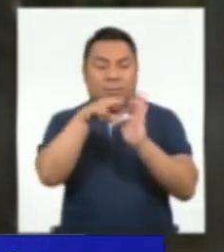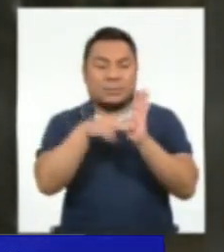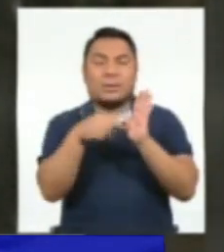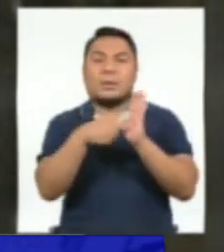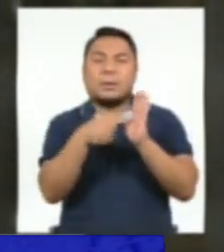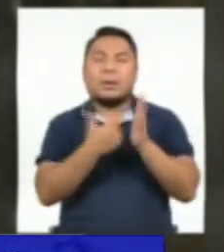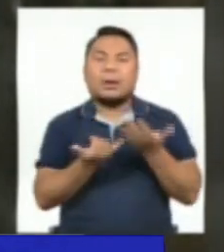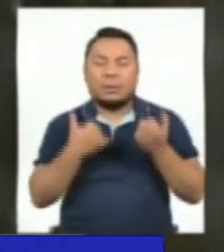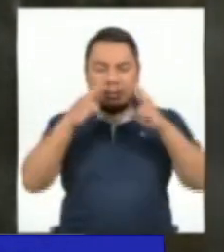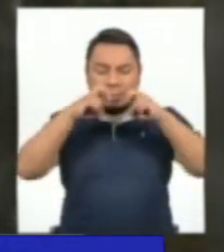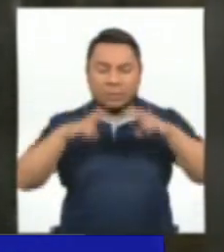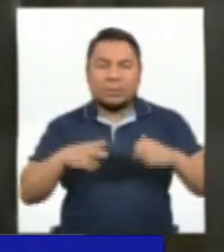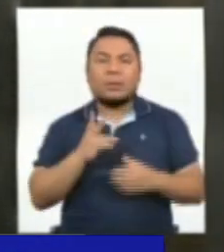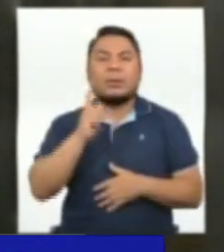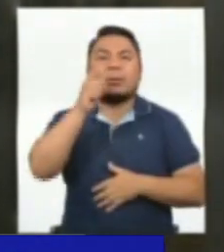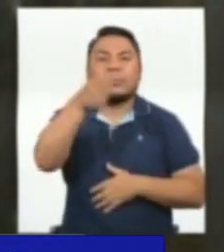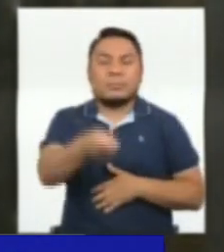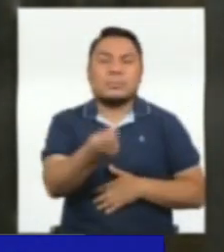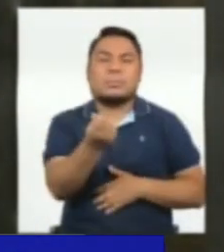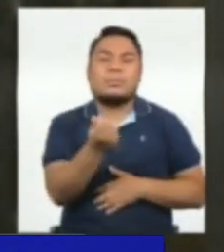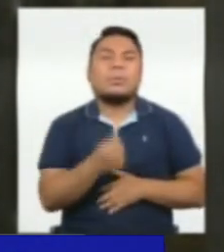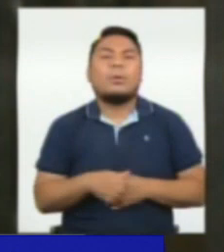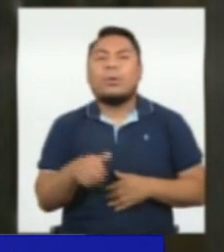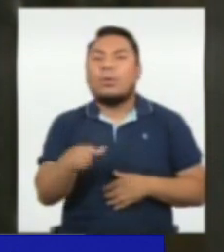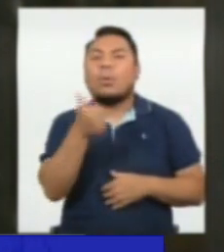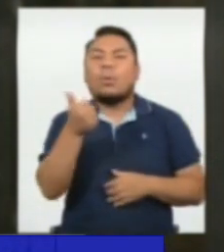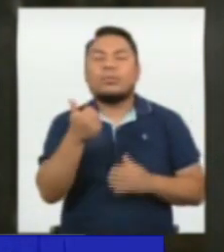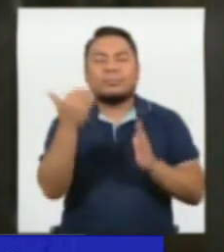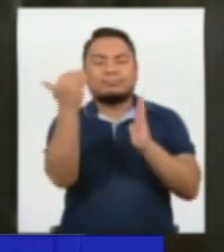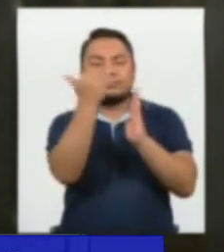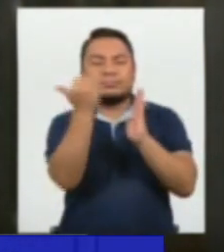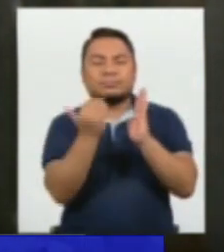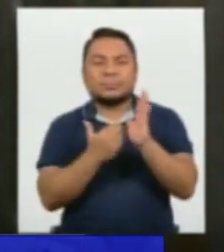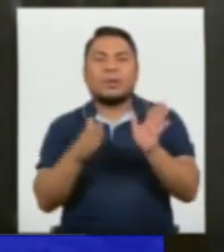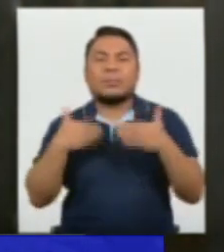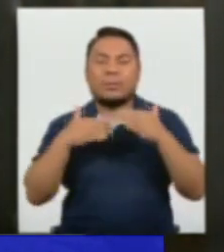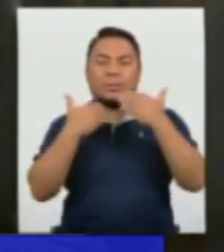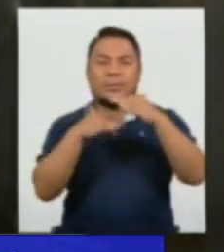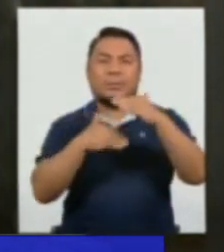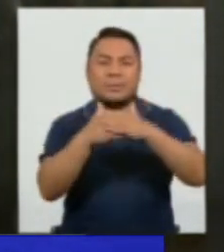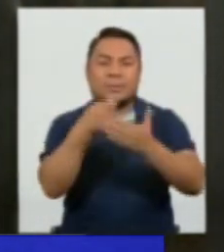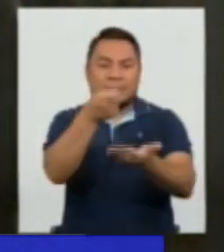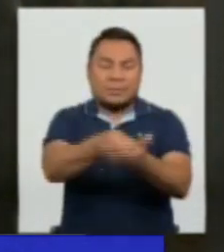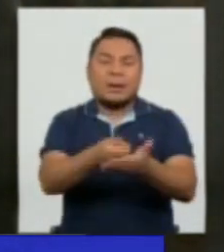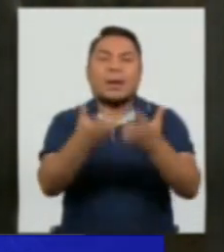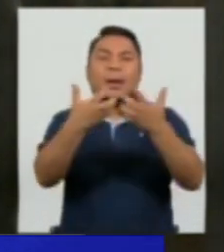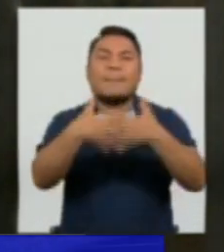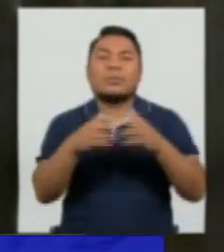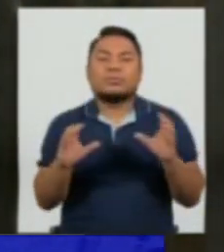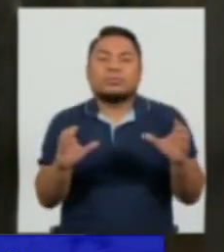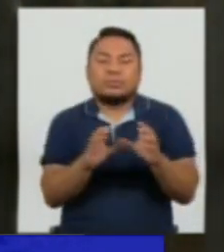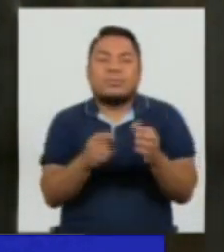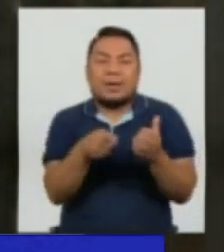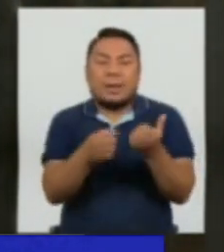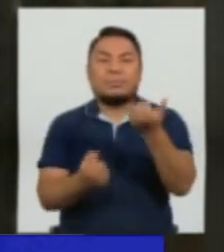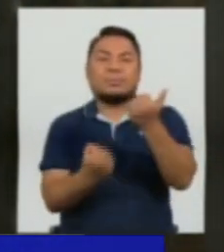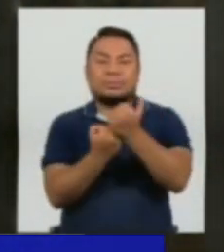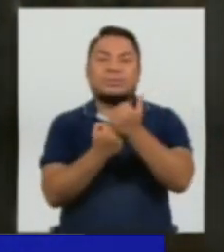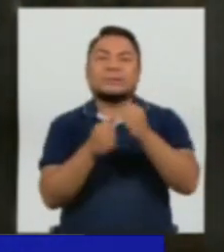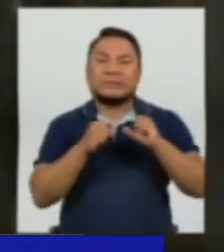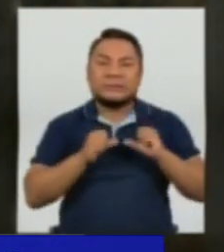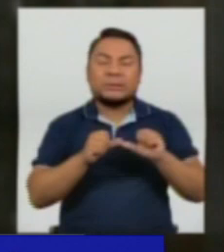vamos a evaluar, introducir otros elementos para establecer el límite. Respecto a las